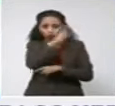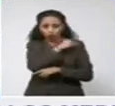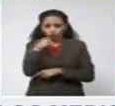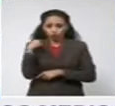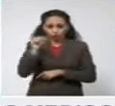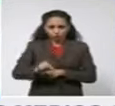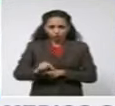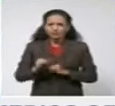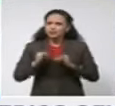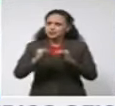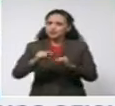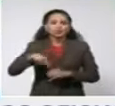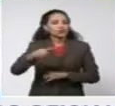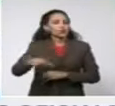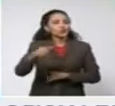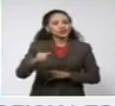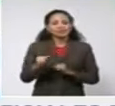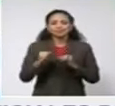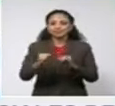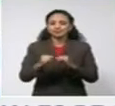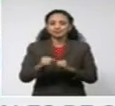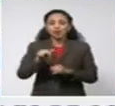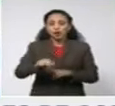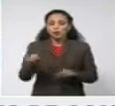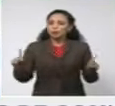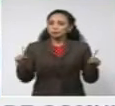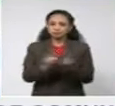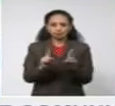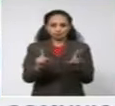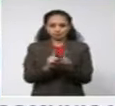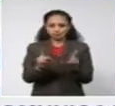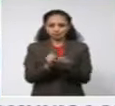nos ofrece. Nosotros hacemos un rápido resumen de las principales informaciones dadas a